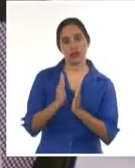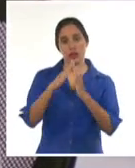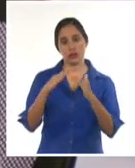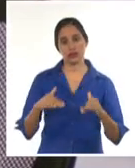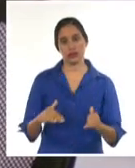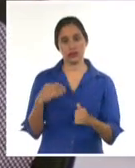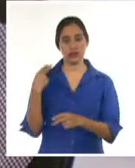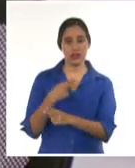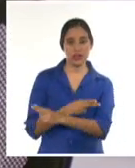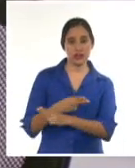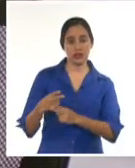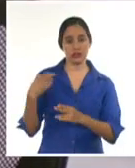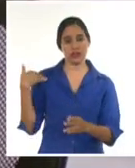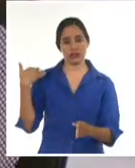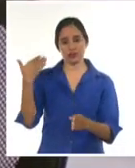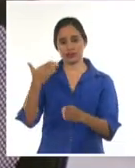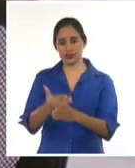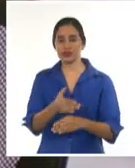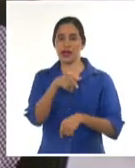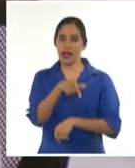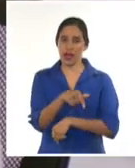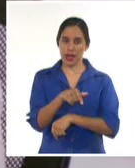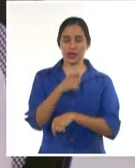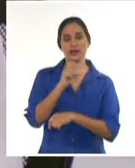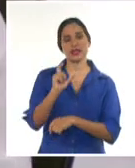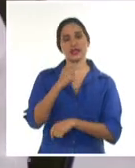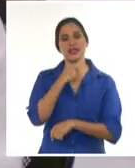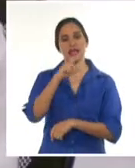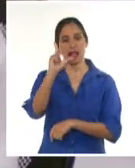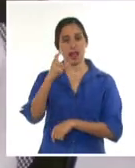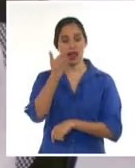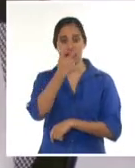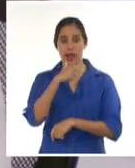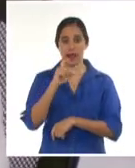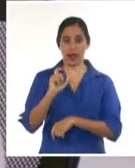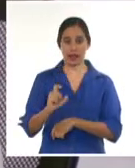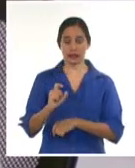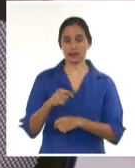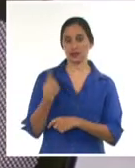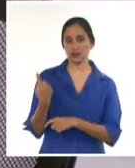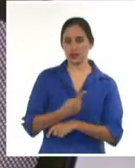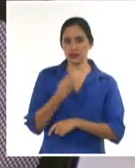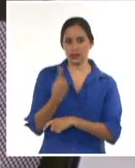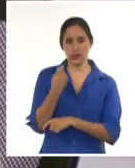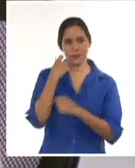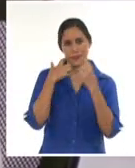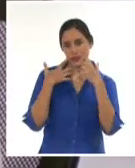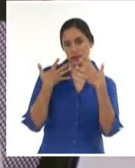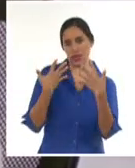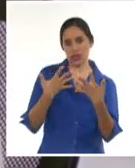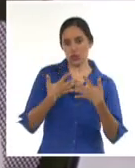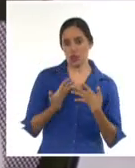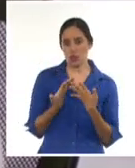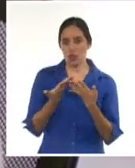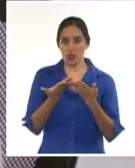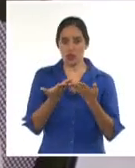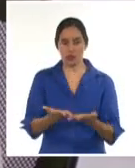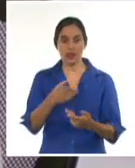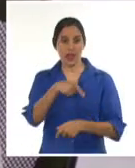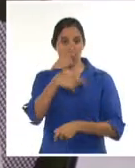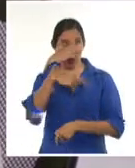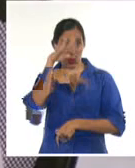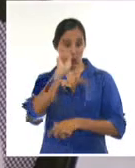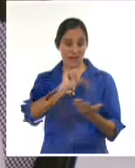la igualmente joven historia de la CELAC. Honra particularmente a Cuba que la firma de este emblemático